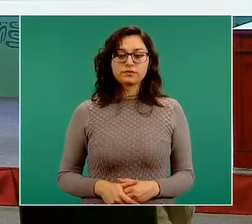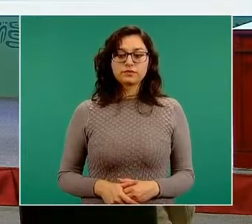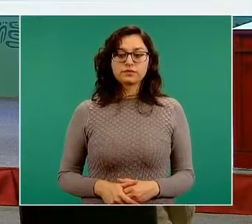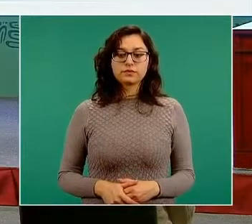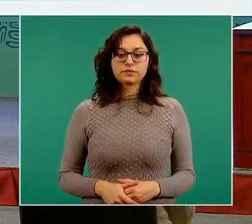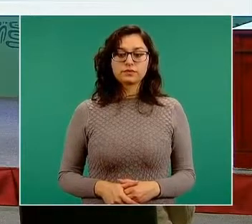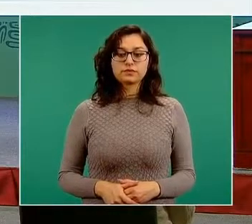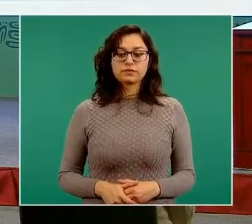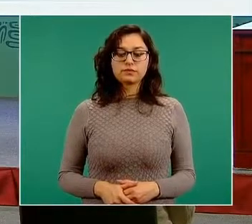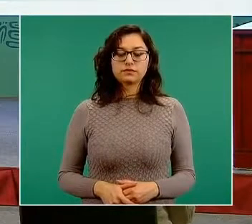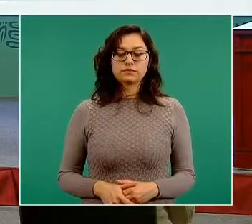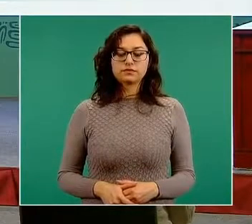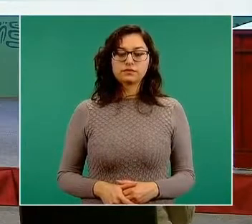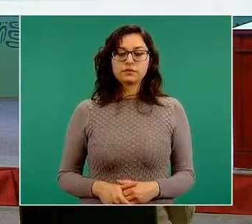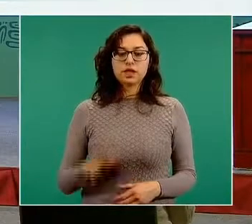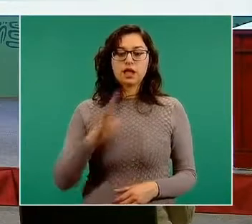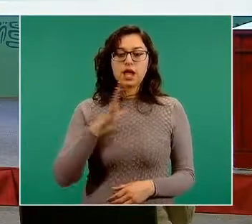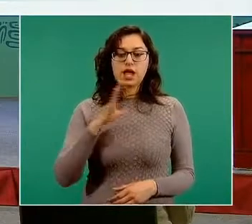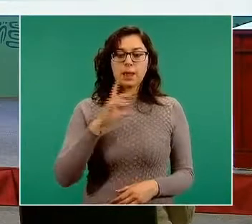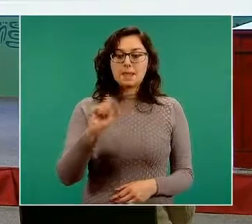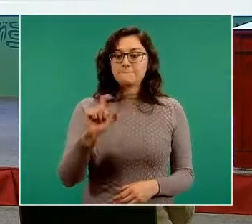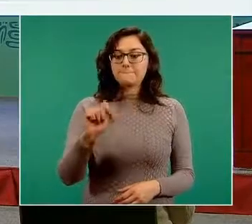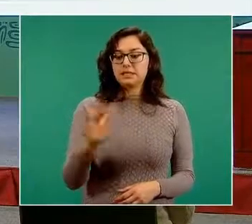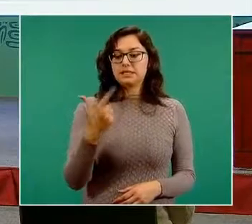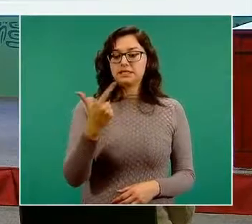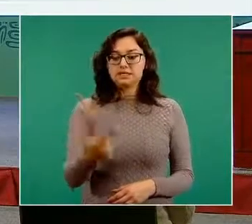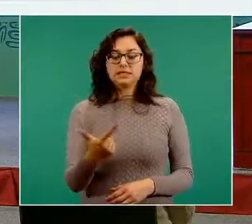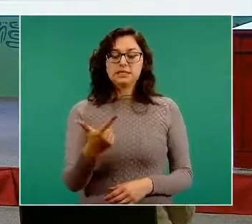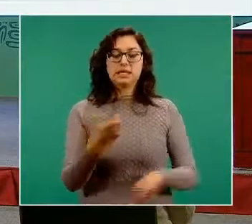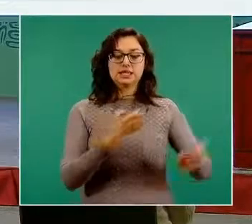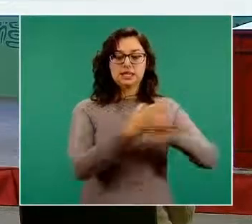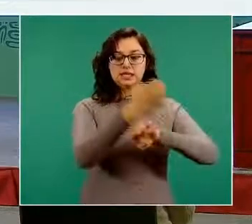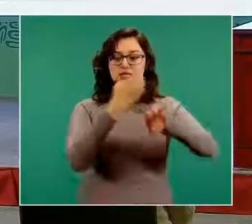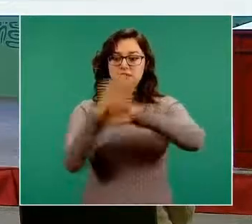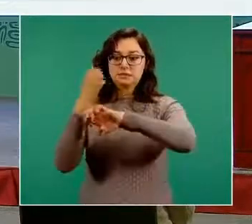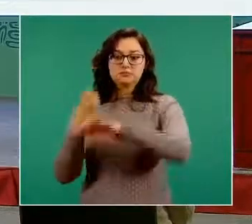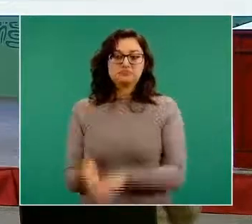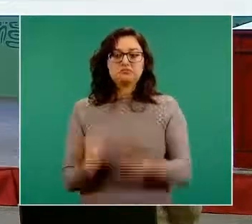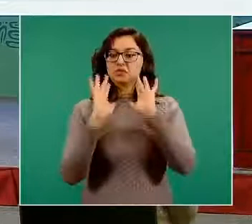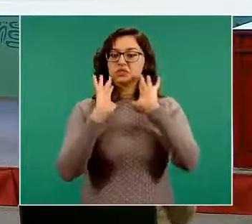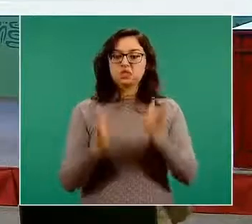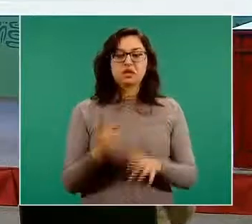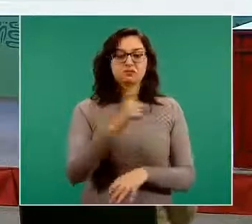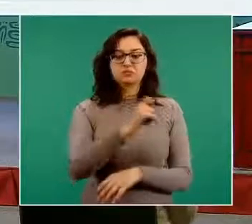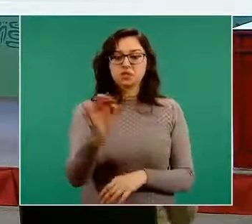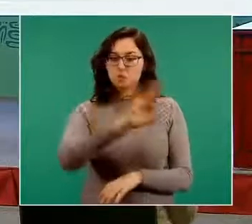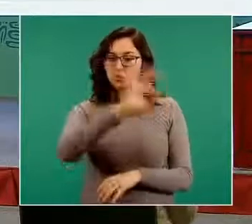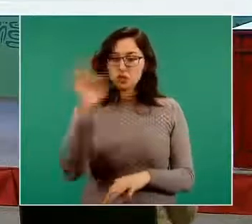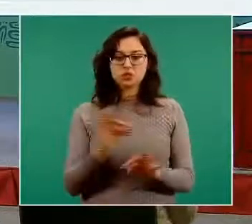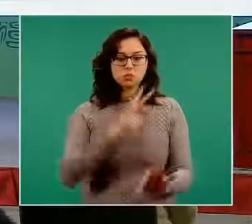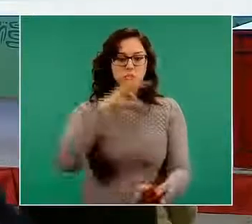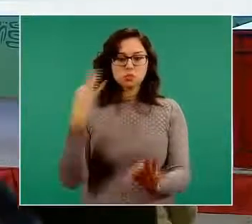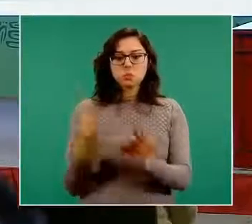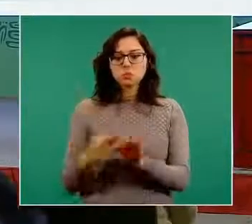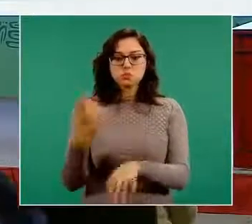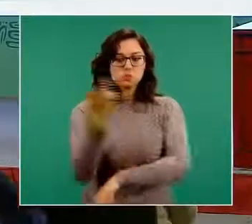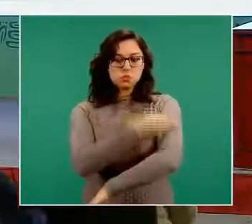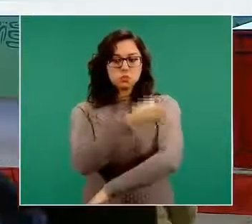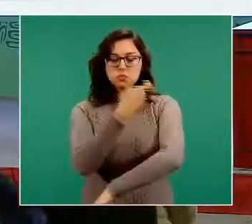Y aquí están 27 entidades federativas, ya completaron el 100% de la dotación que tuvieron para